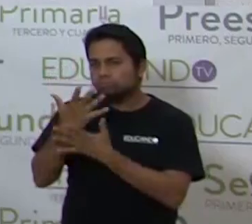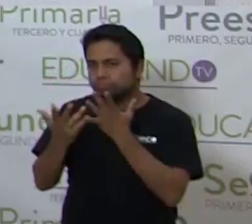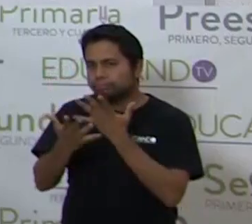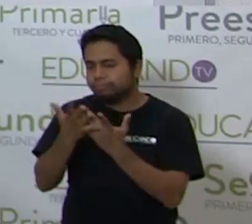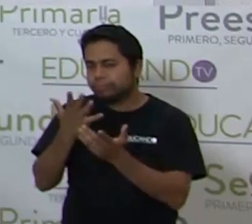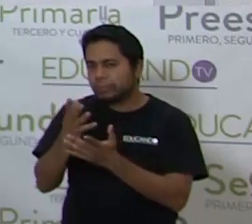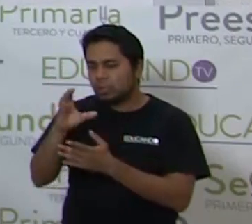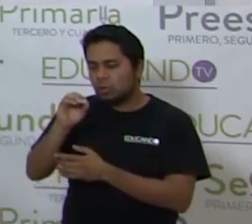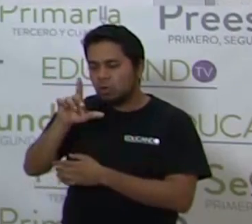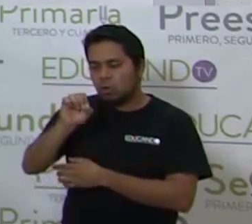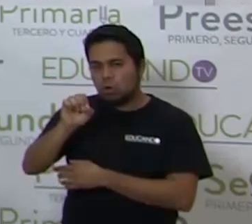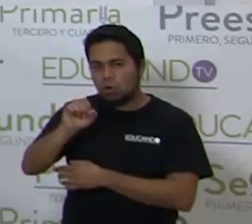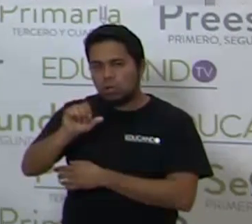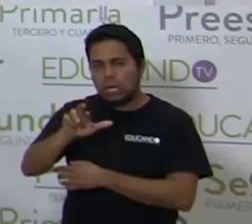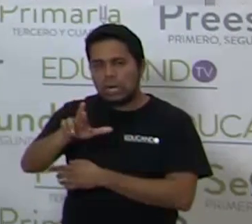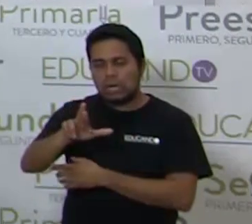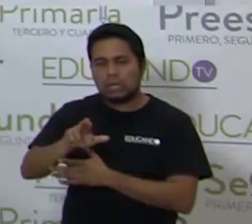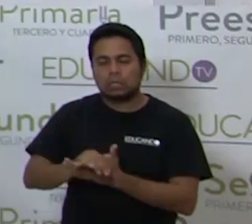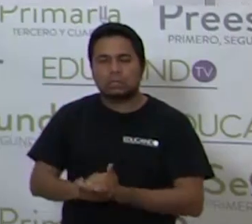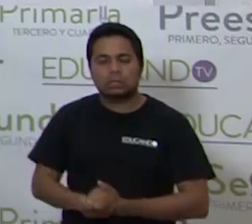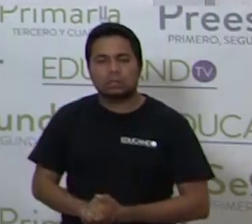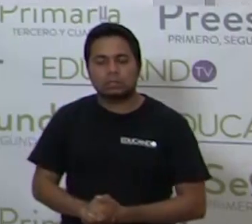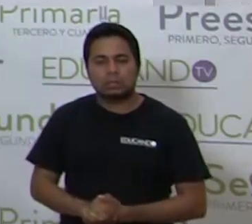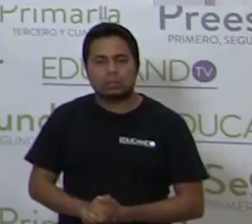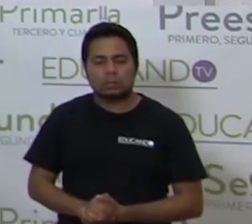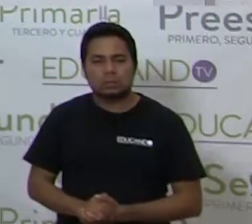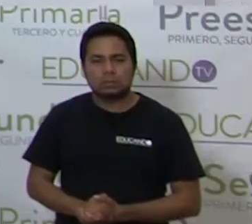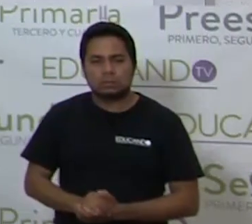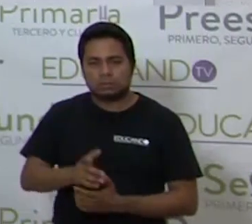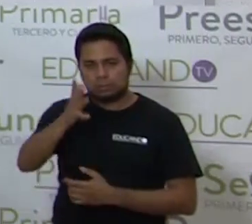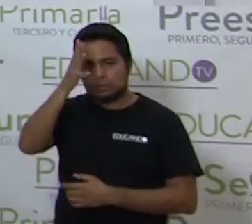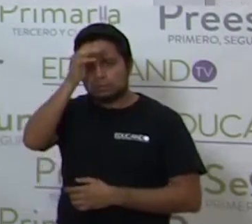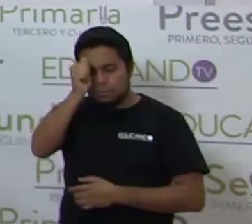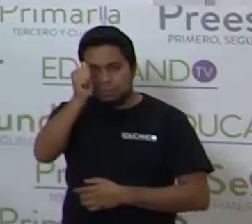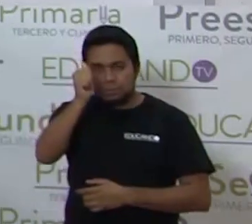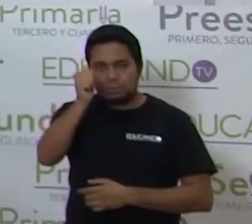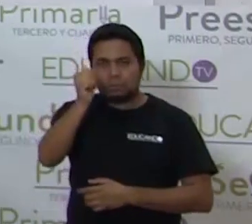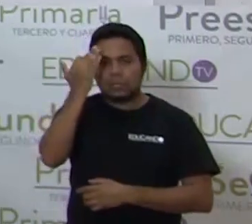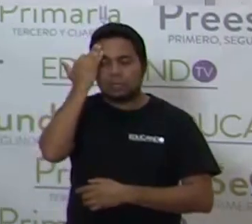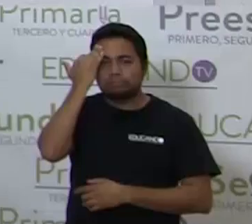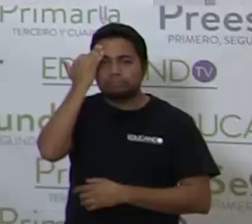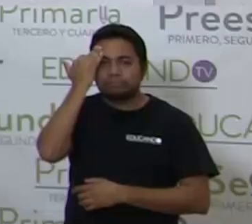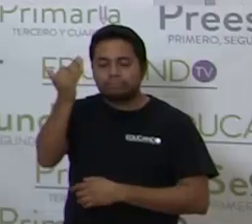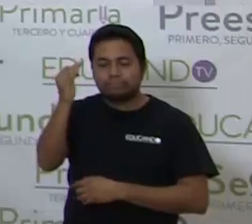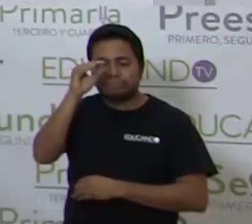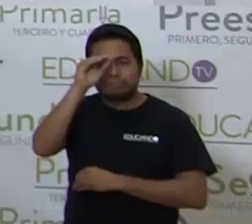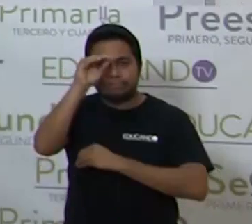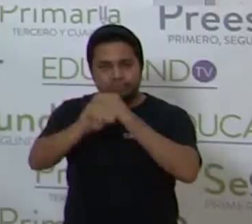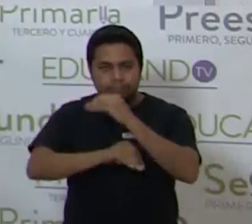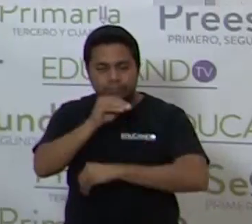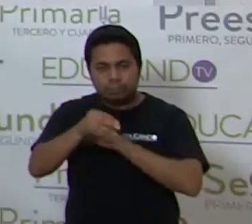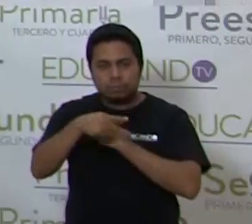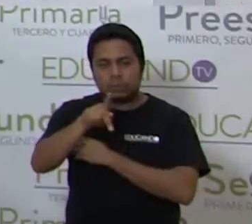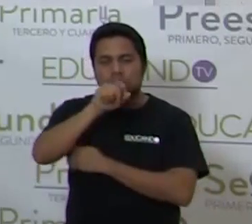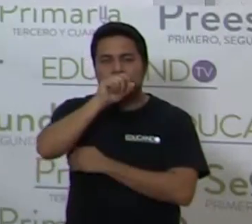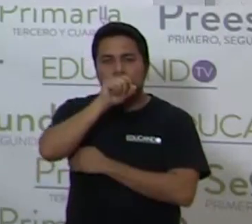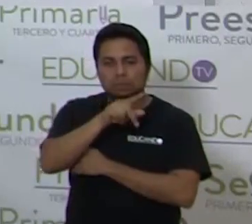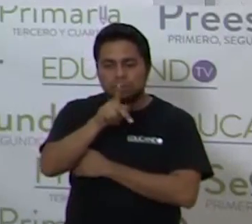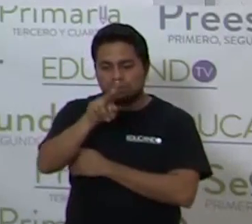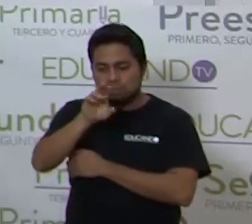Mucha atención, ¿eh? Recuerda, tiempos verbales, pero también los